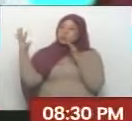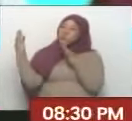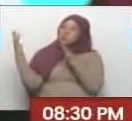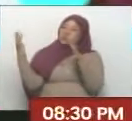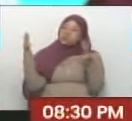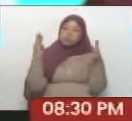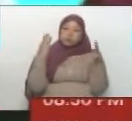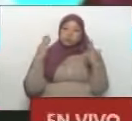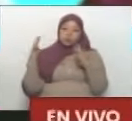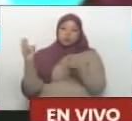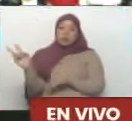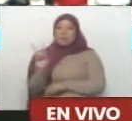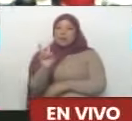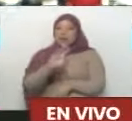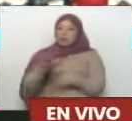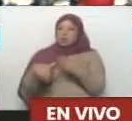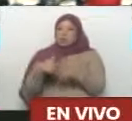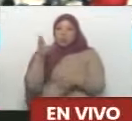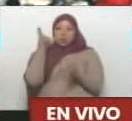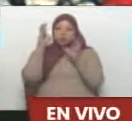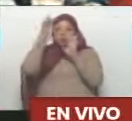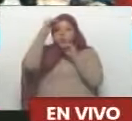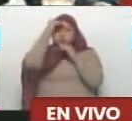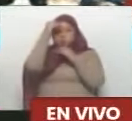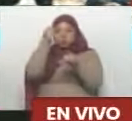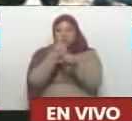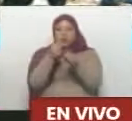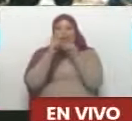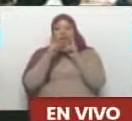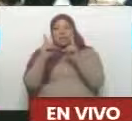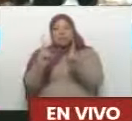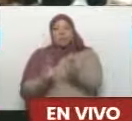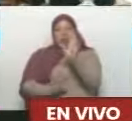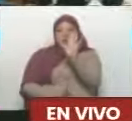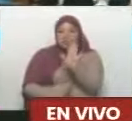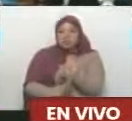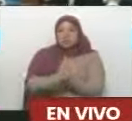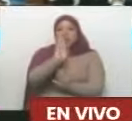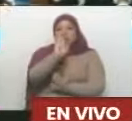todo el país, que estamos decididos a avanzar